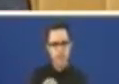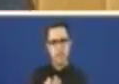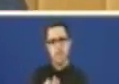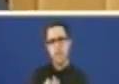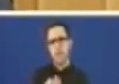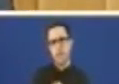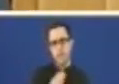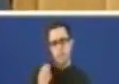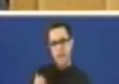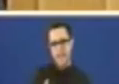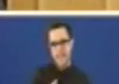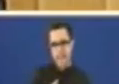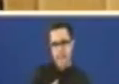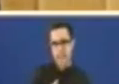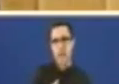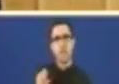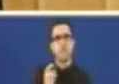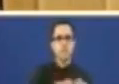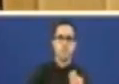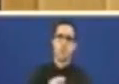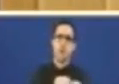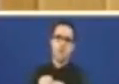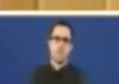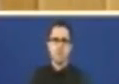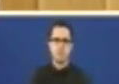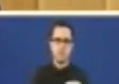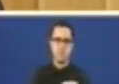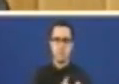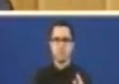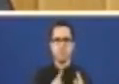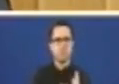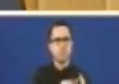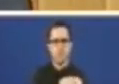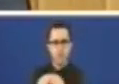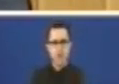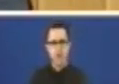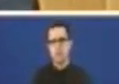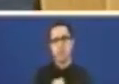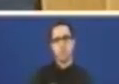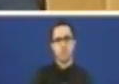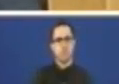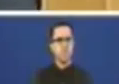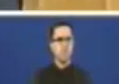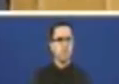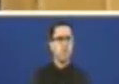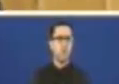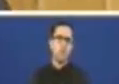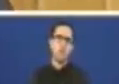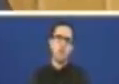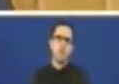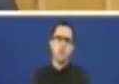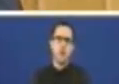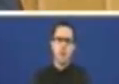vote, chegaremos a un acordo unánime, e nos valoramos a emenda que vostedes plantexan desde o